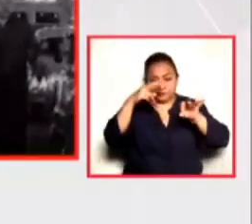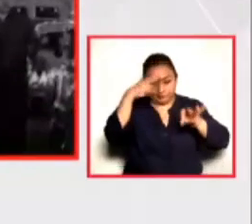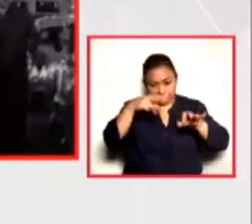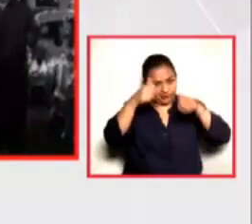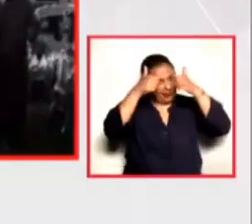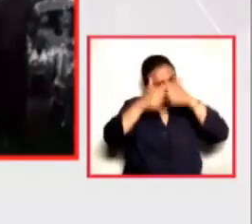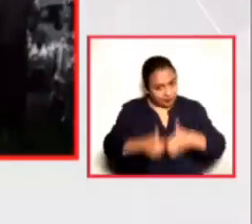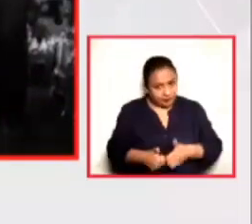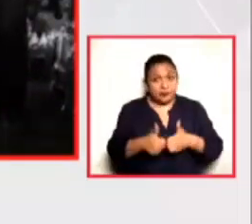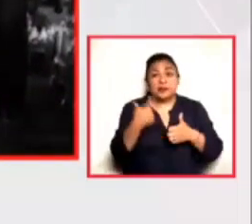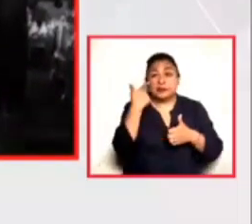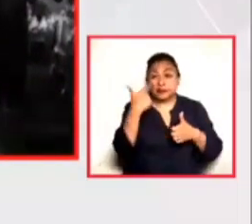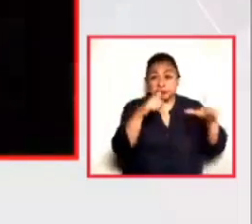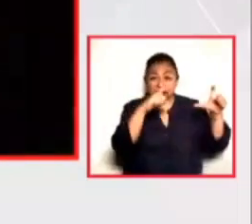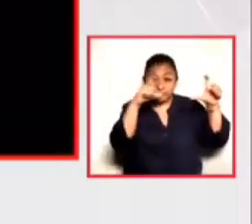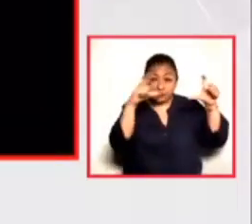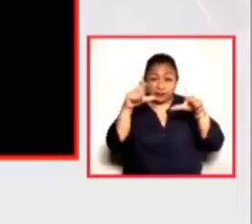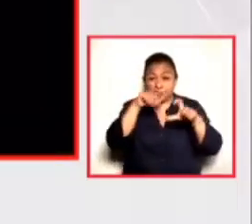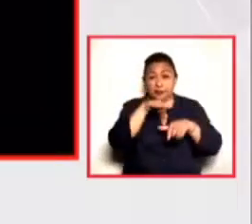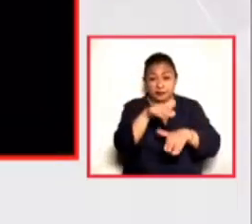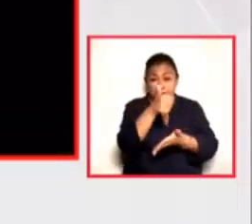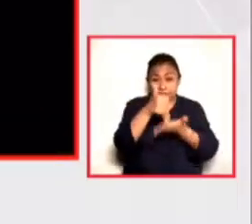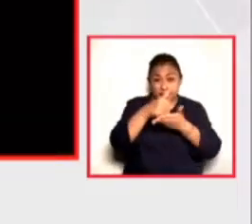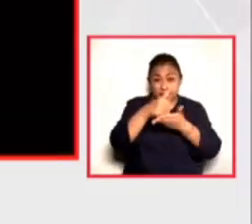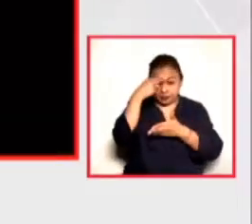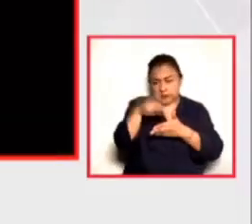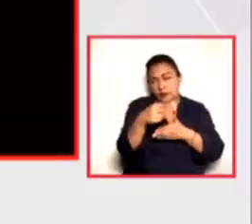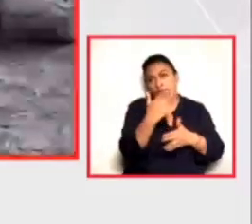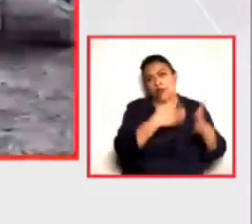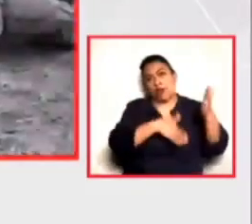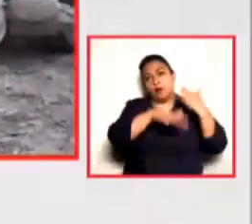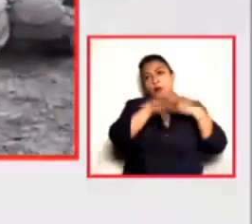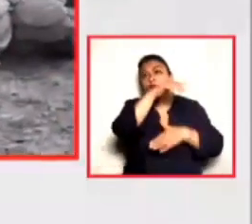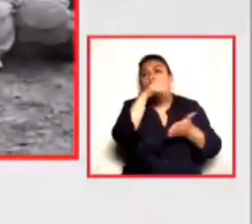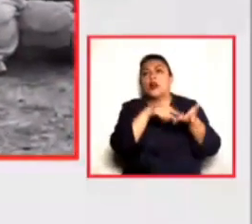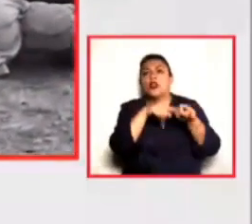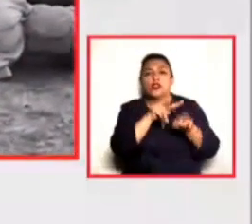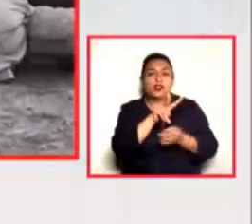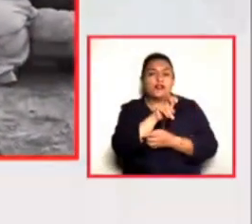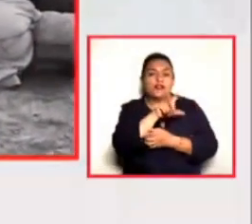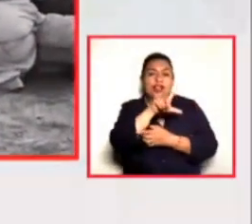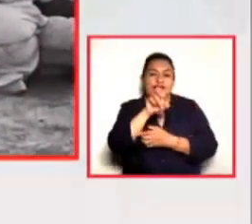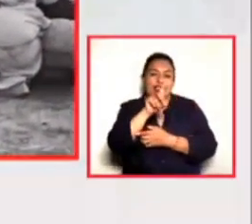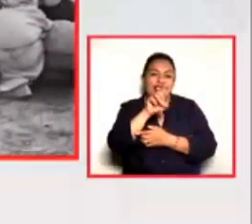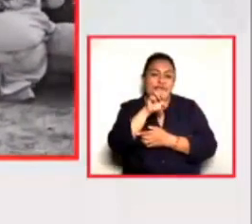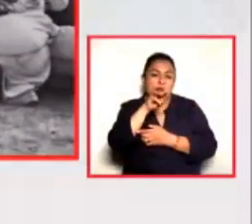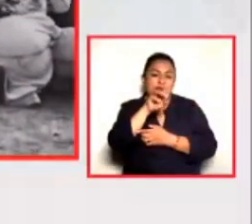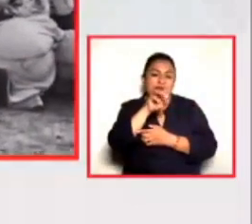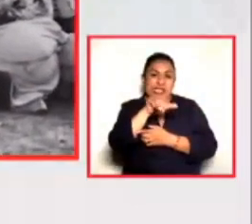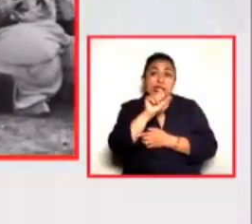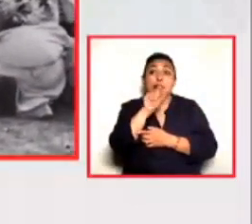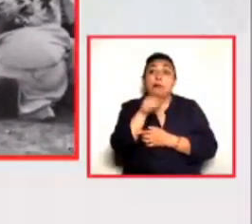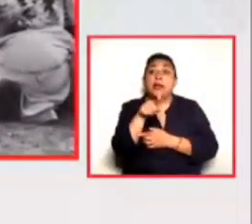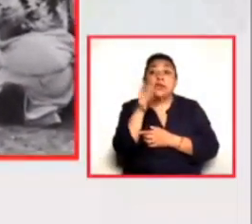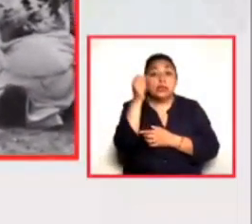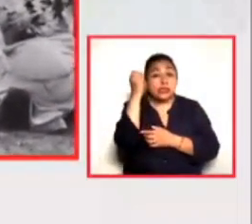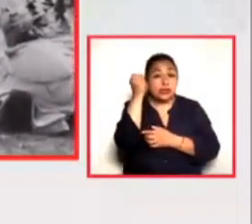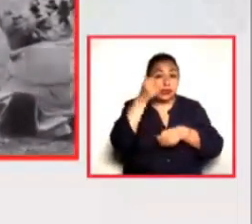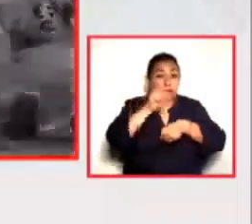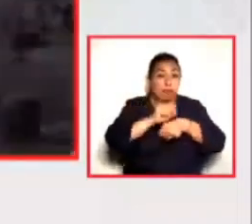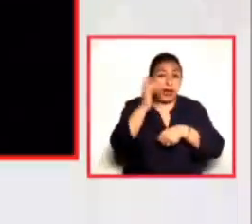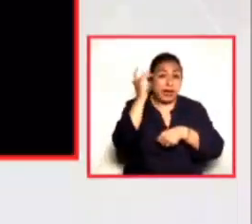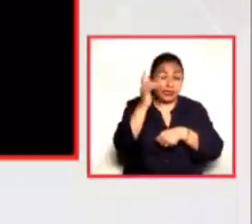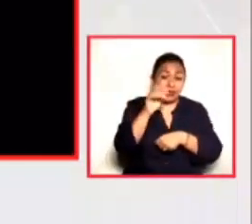famosas sus fotografías de la Ciudad de México, las que hizo en el Valle del Mezquital, pero sobre todo las de la Semana Santa Rarámuri. No